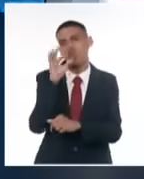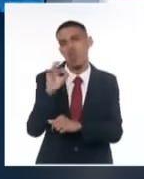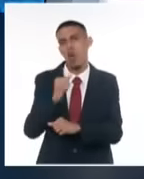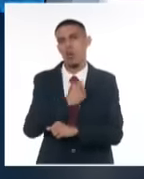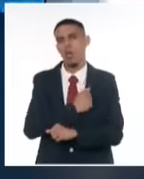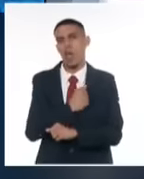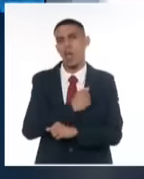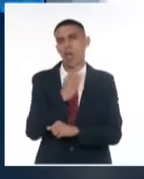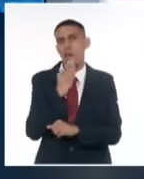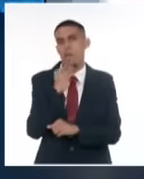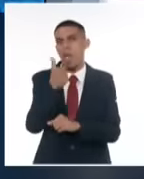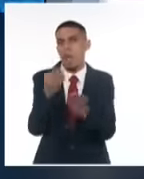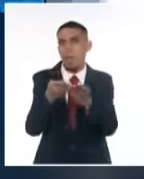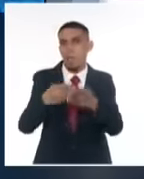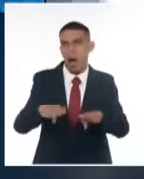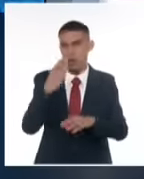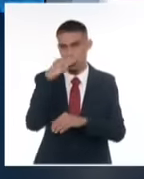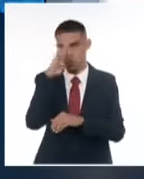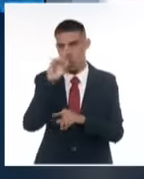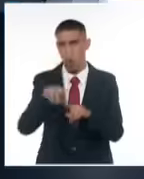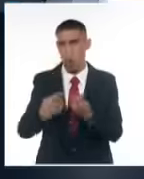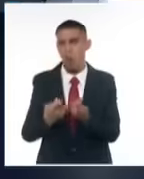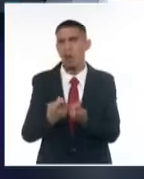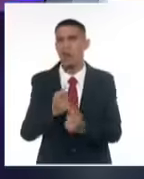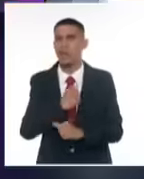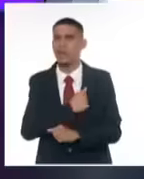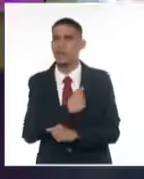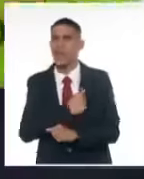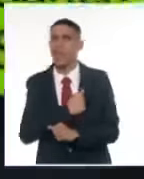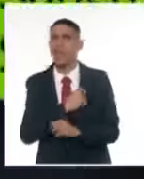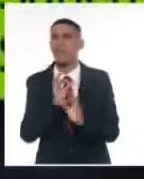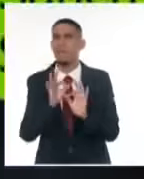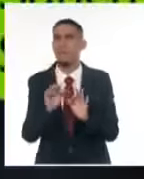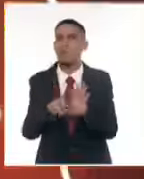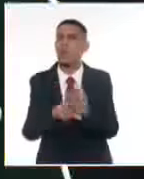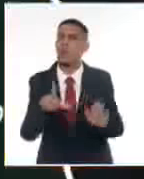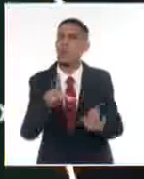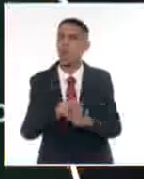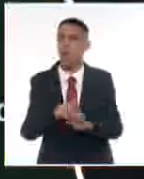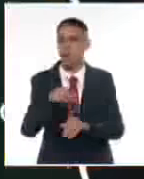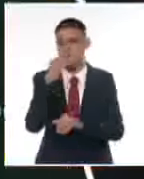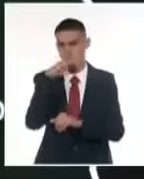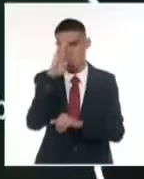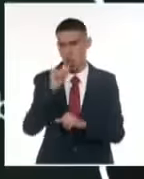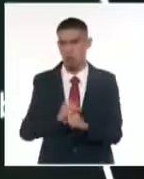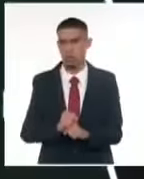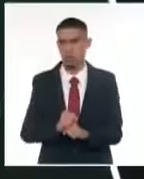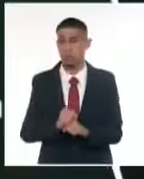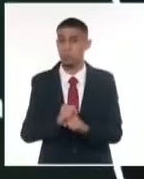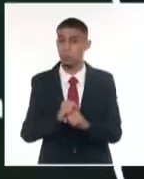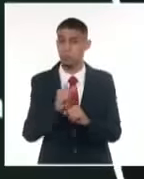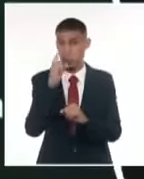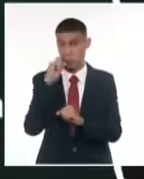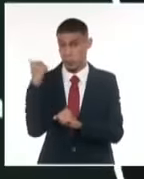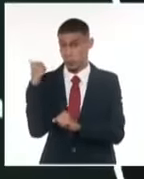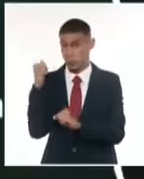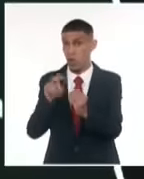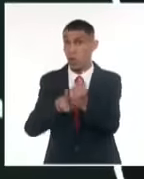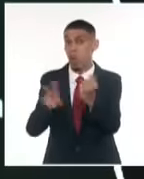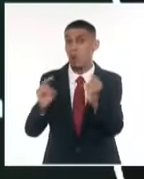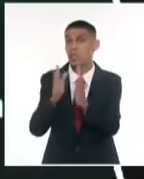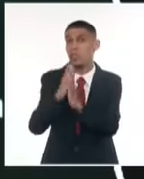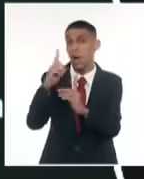dolor, por el sufrimiento y también por la muerte. Costa Norte de la provincia de Matanzas, municipio de